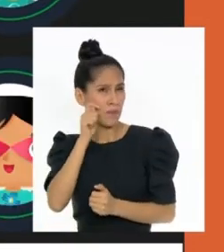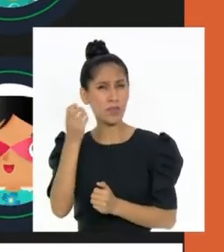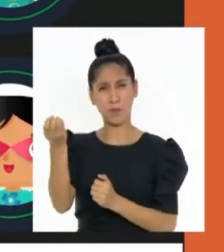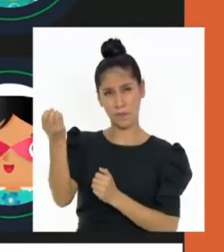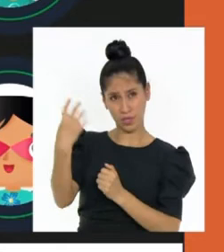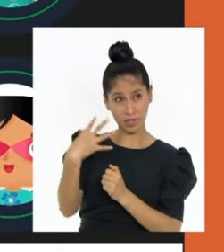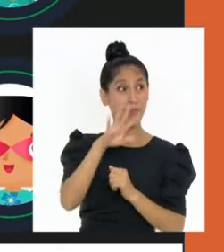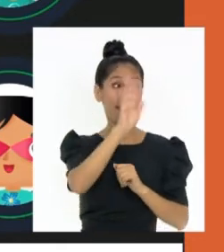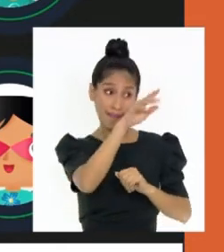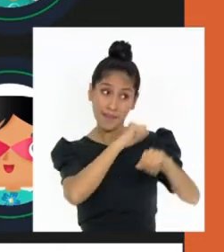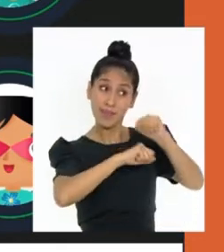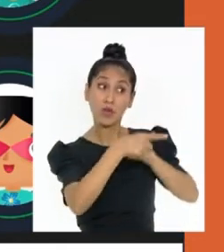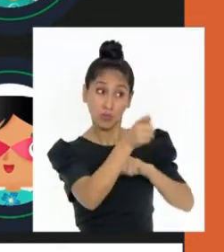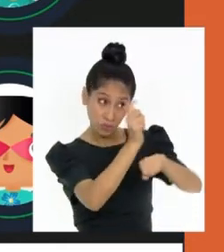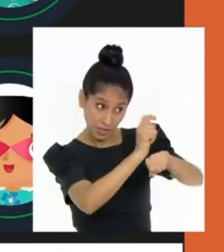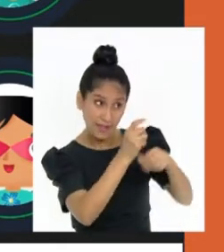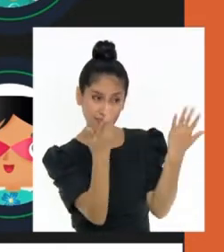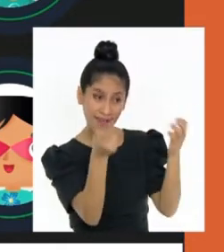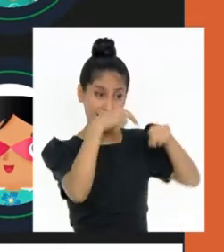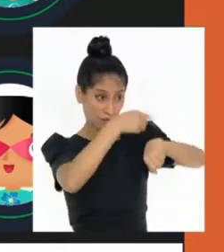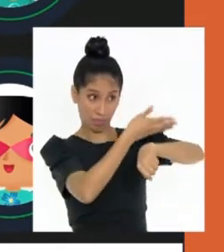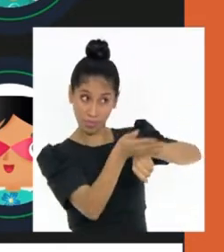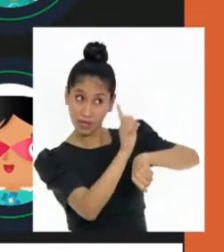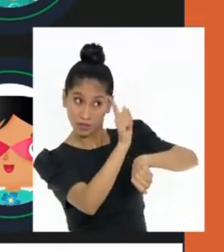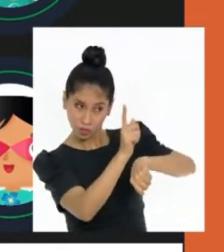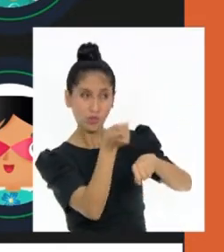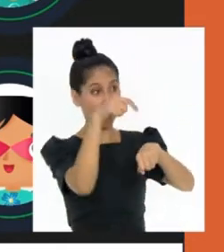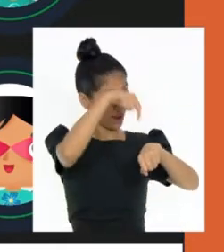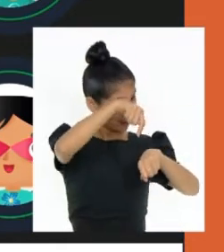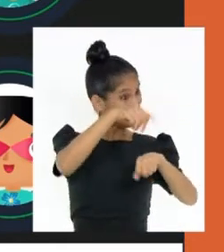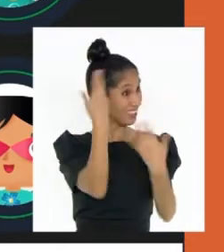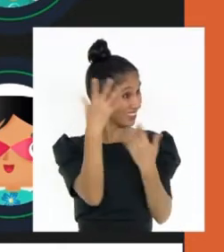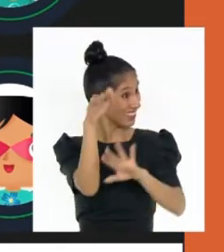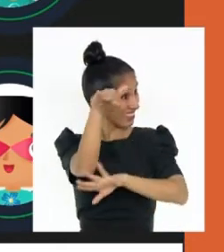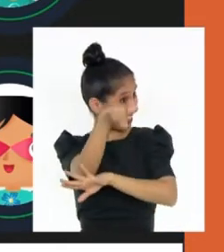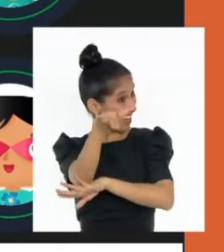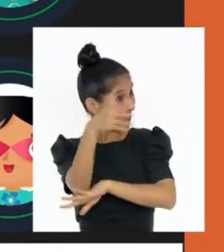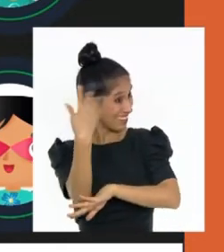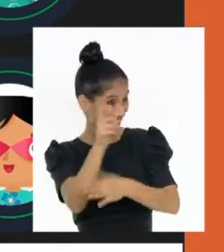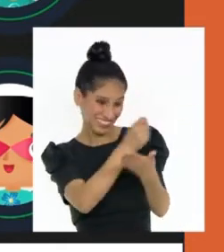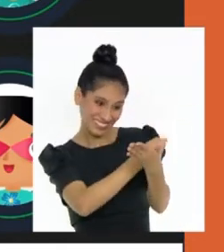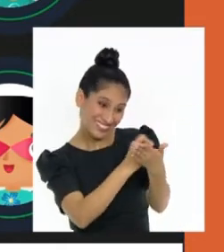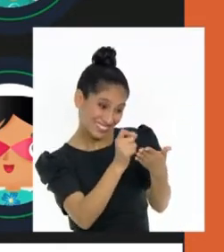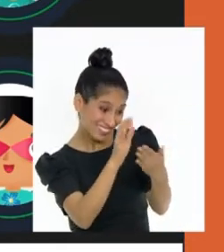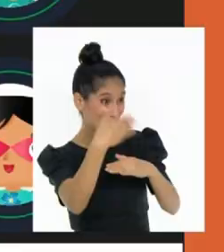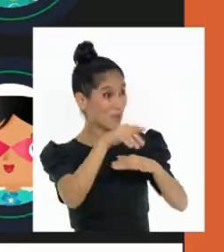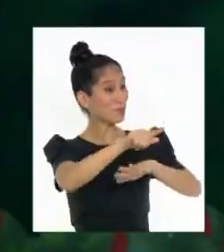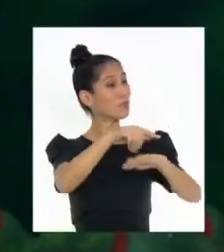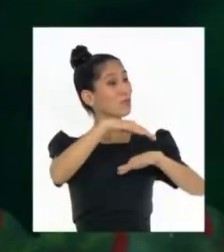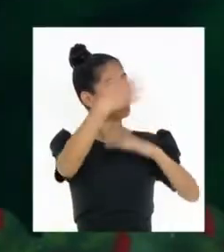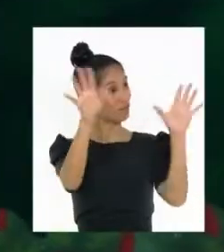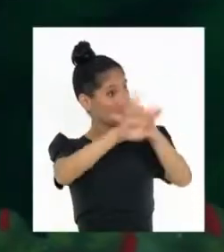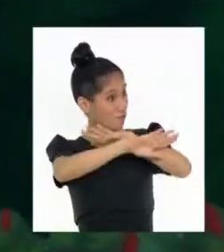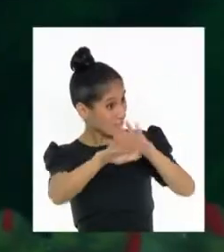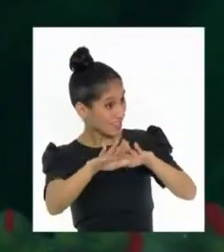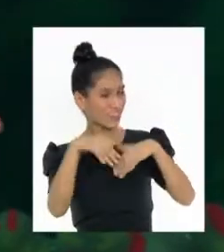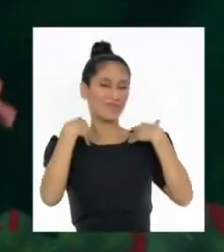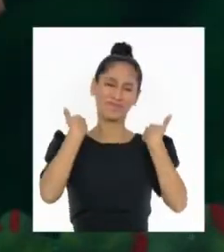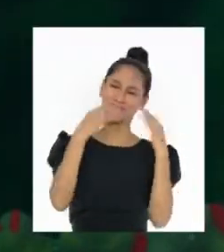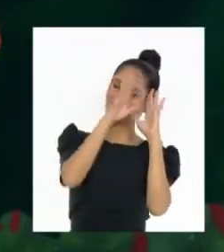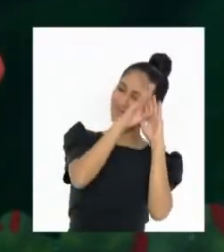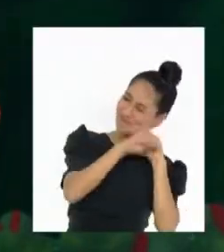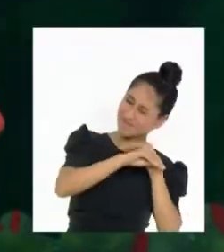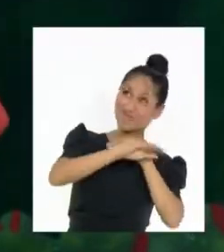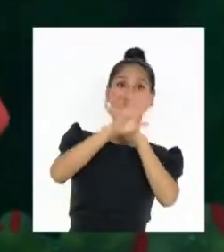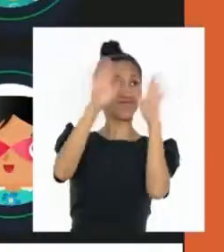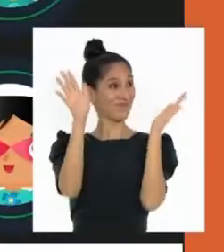tareas temprano, pero es para que no me acueste muy tarde y pueda tener mucha energía para las clases del día siguiente. Exactamente, porque